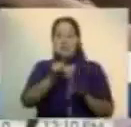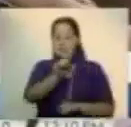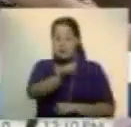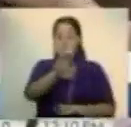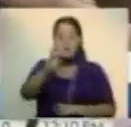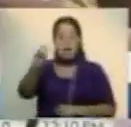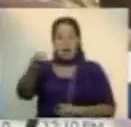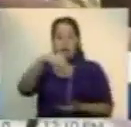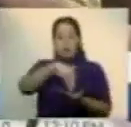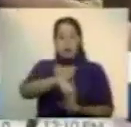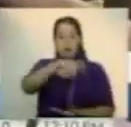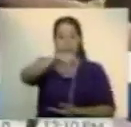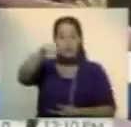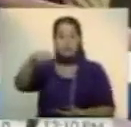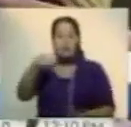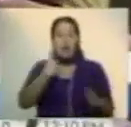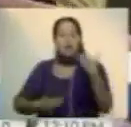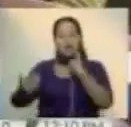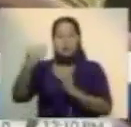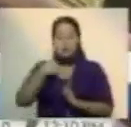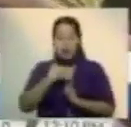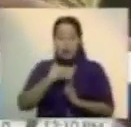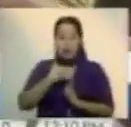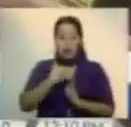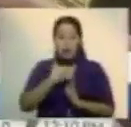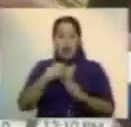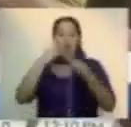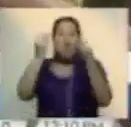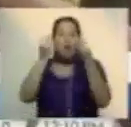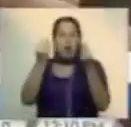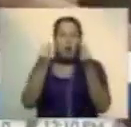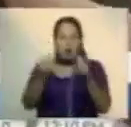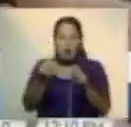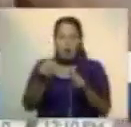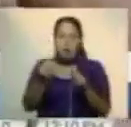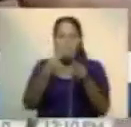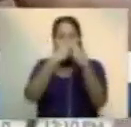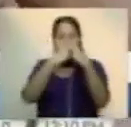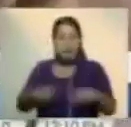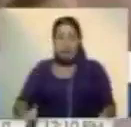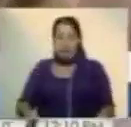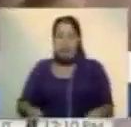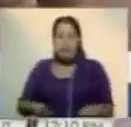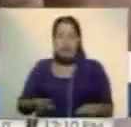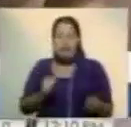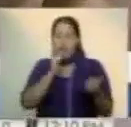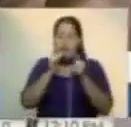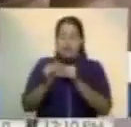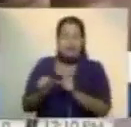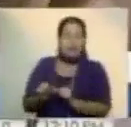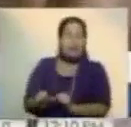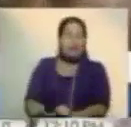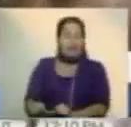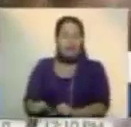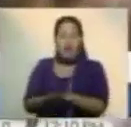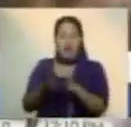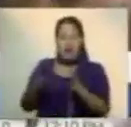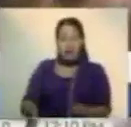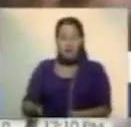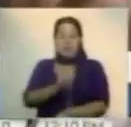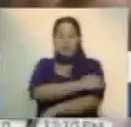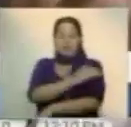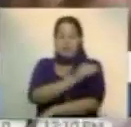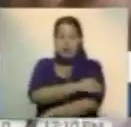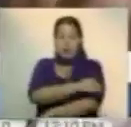compatriotas venezolanos afectados está desnudando la miseria humana que caracteriza a los dirigentes de la mesa de la